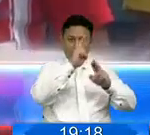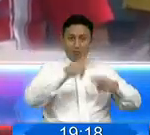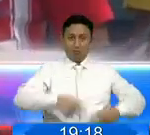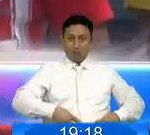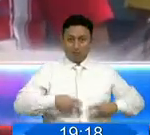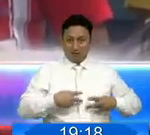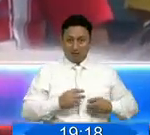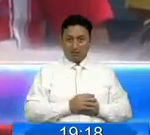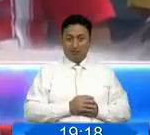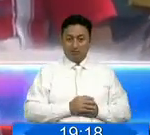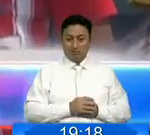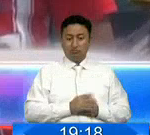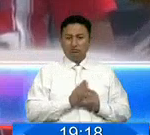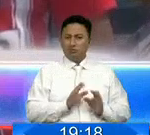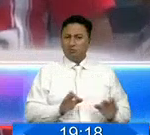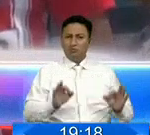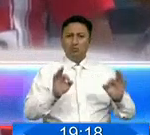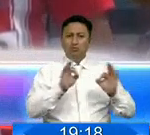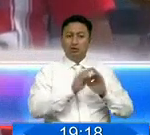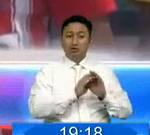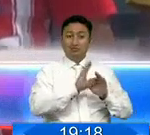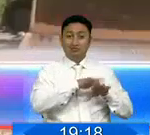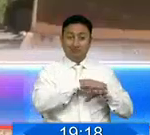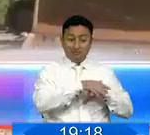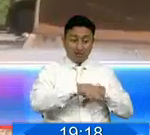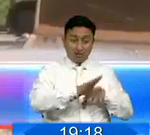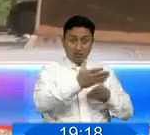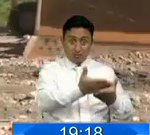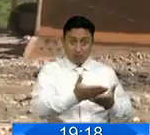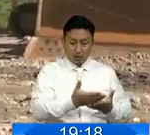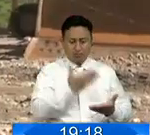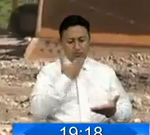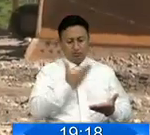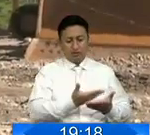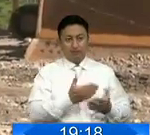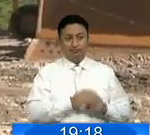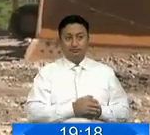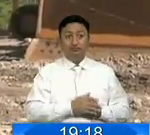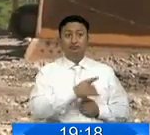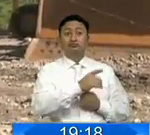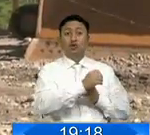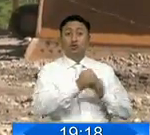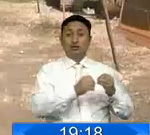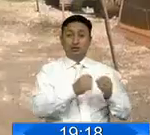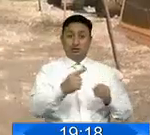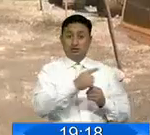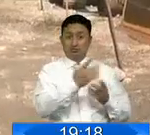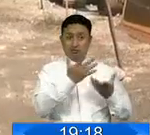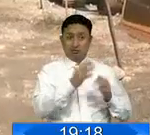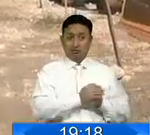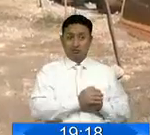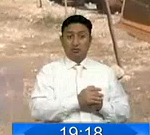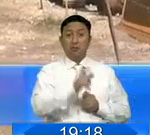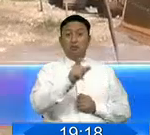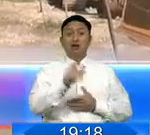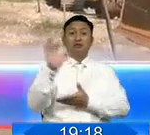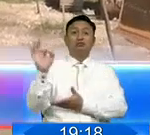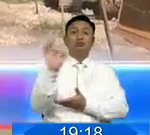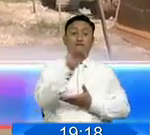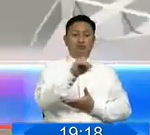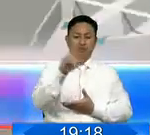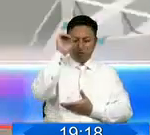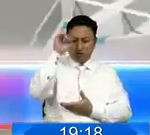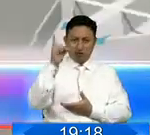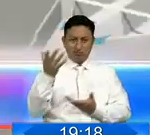respetamos y valoramos lo que el río Piatúa nos da. Yenefran no tiene oficinas en esta provincia y no hay un vocero para conocer su